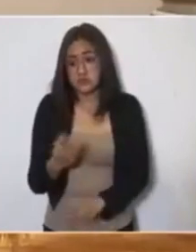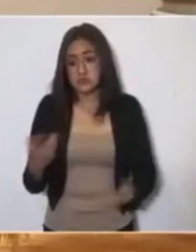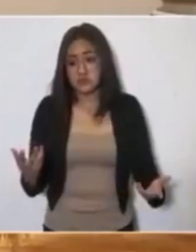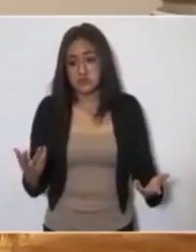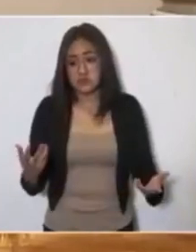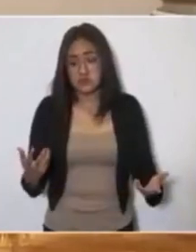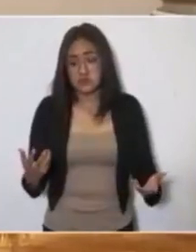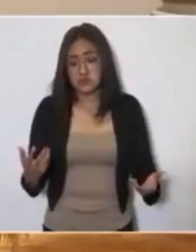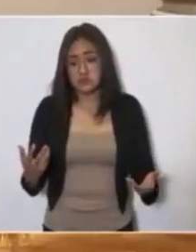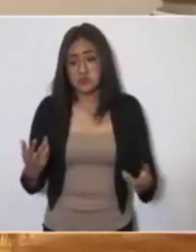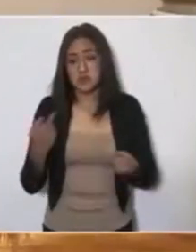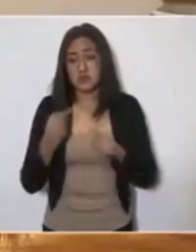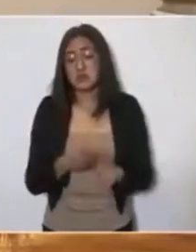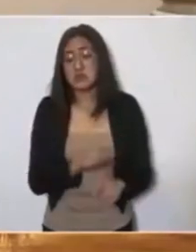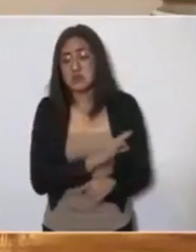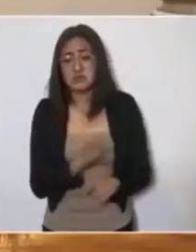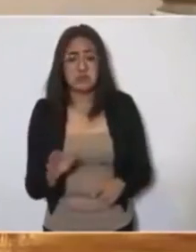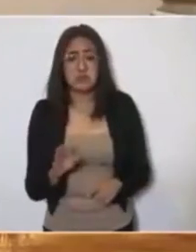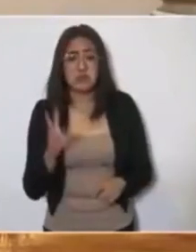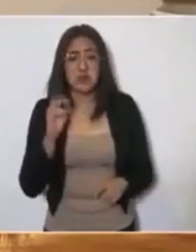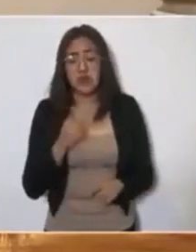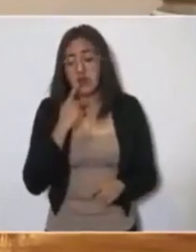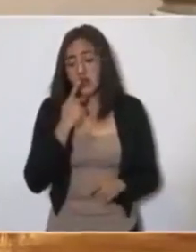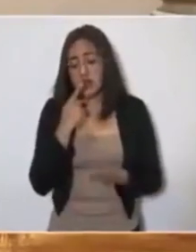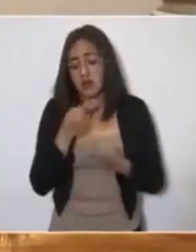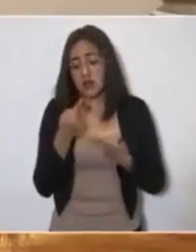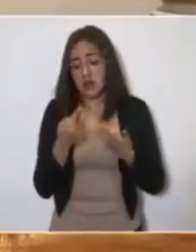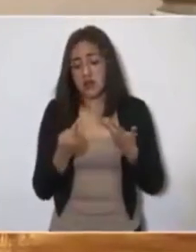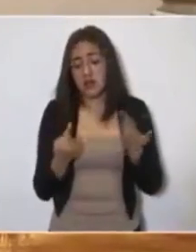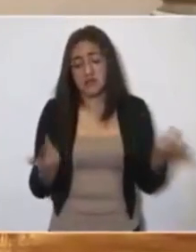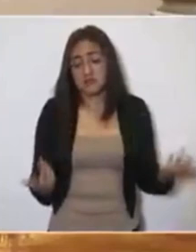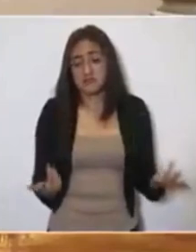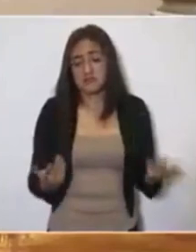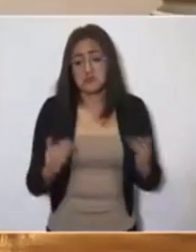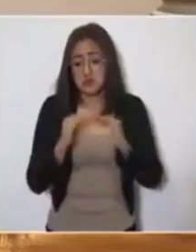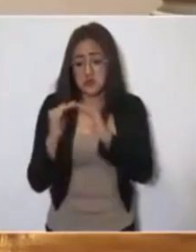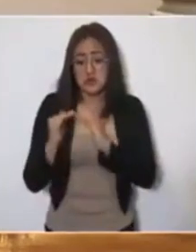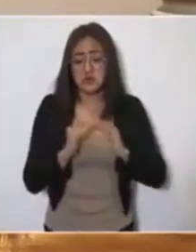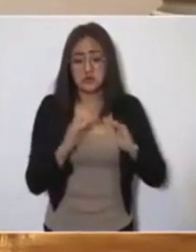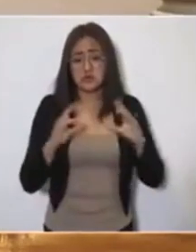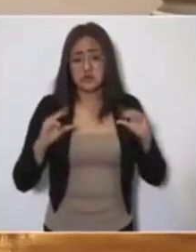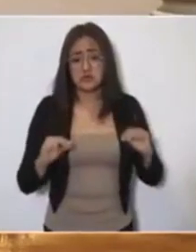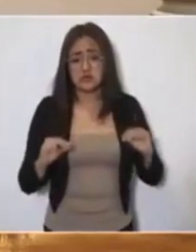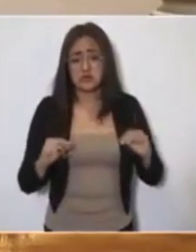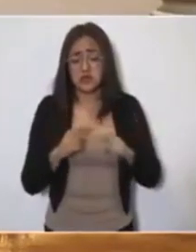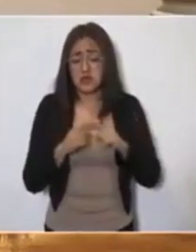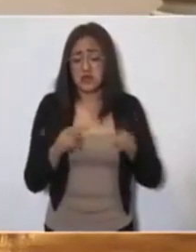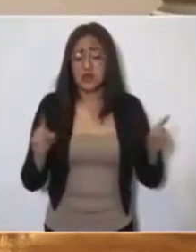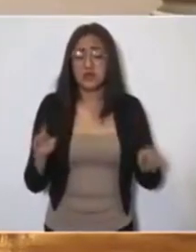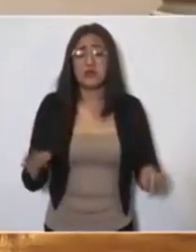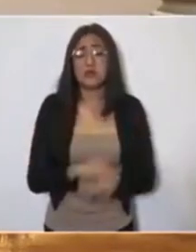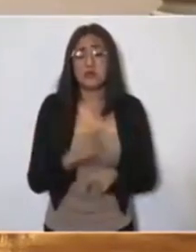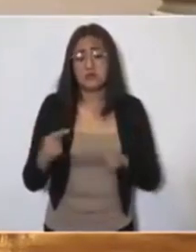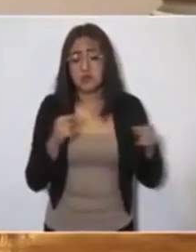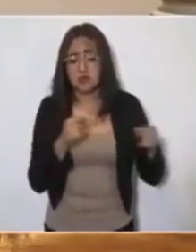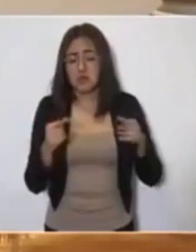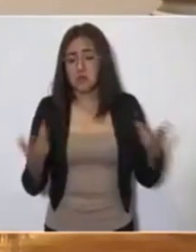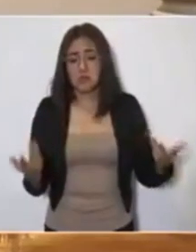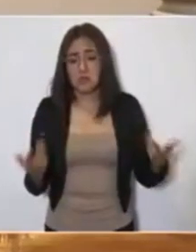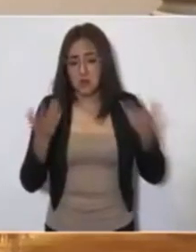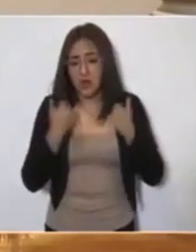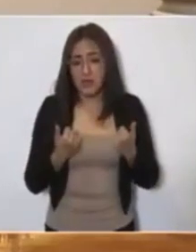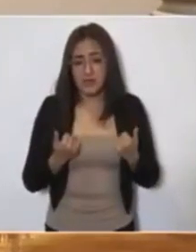y no hay quien les pueda argumentar de sus propios pares una diferencia de criterios